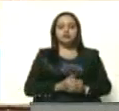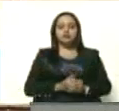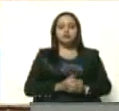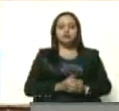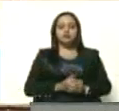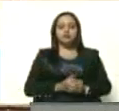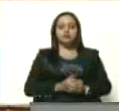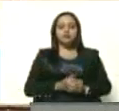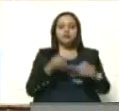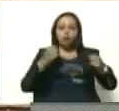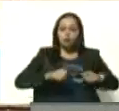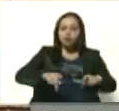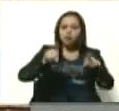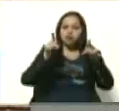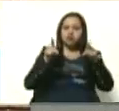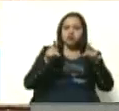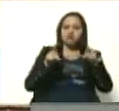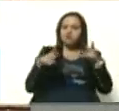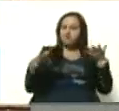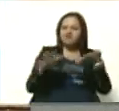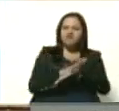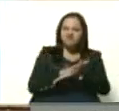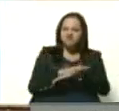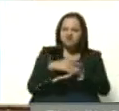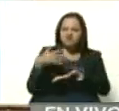La posibilidad de